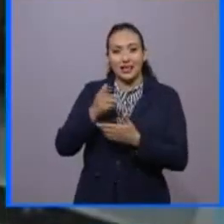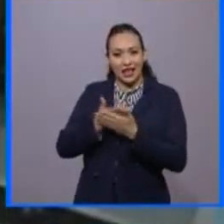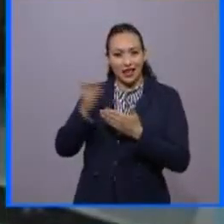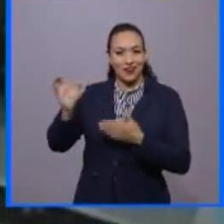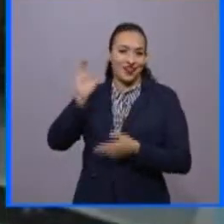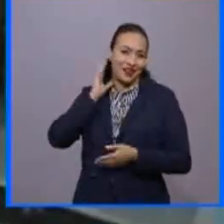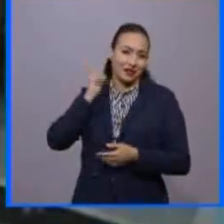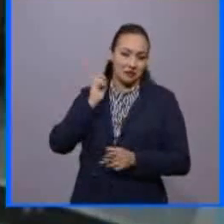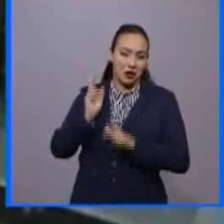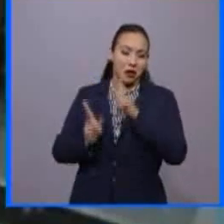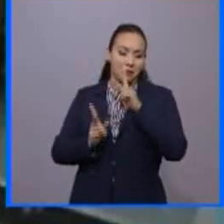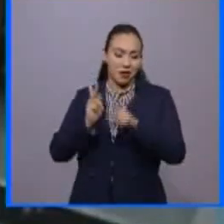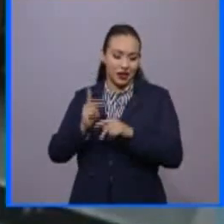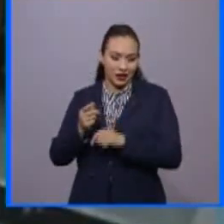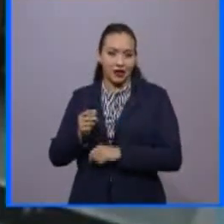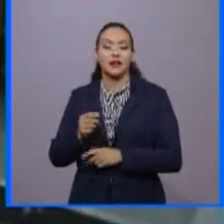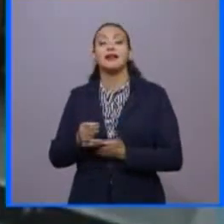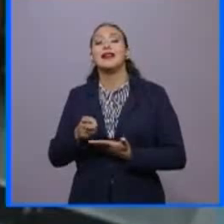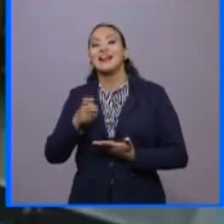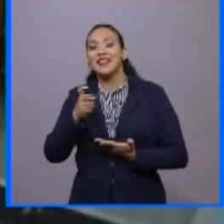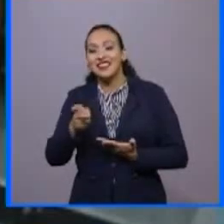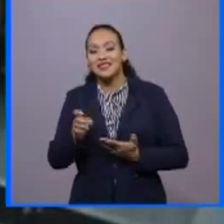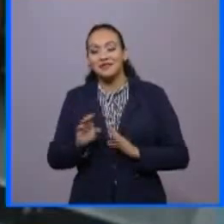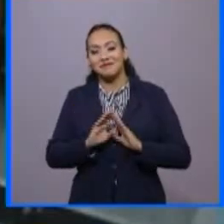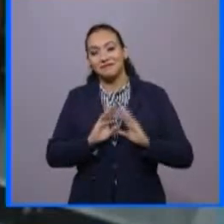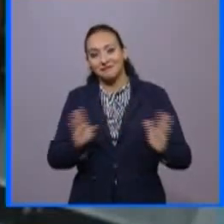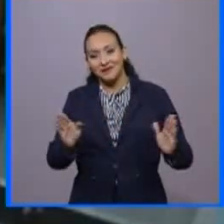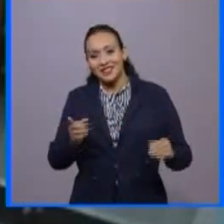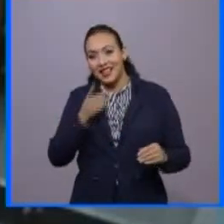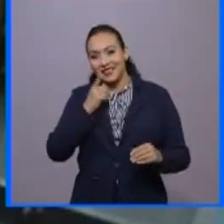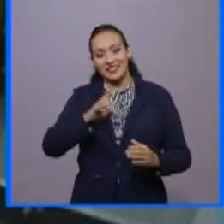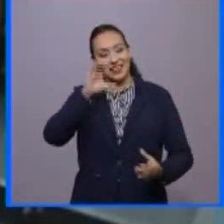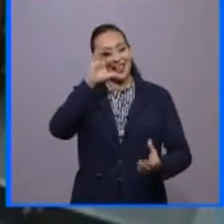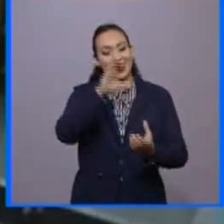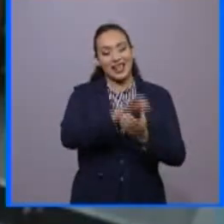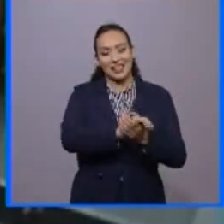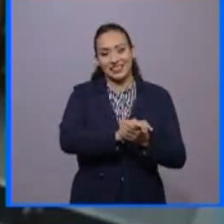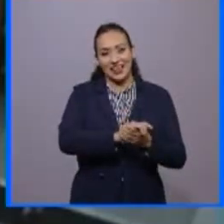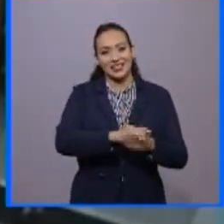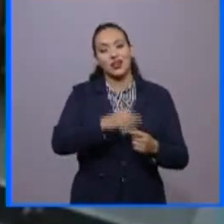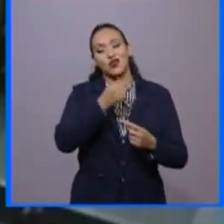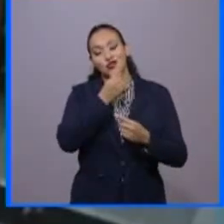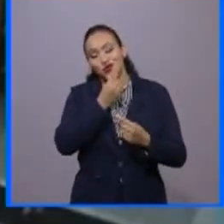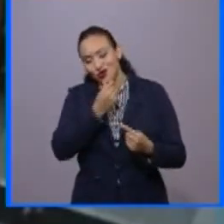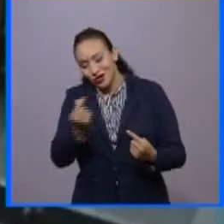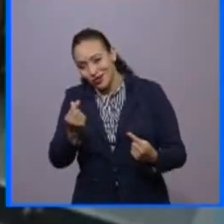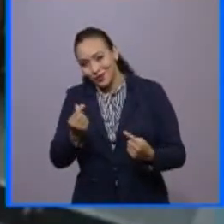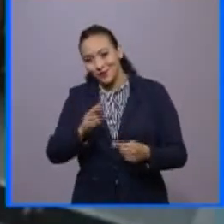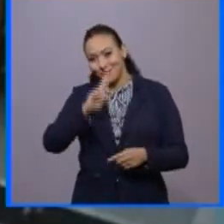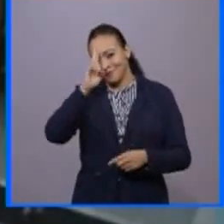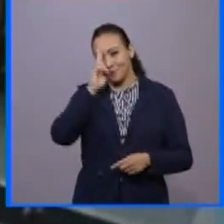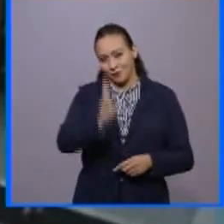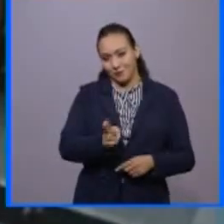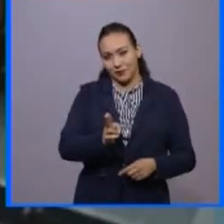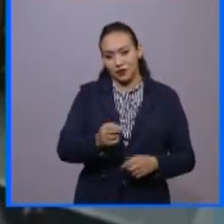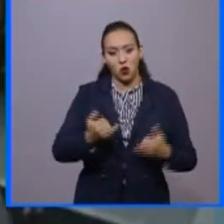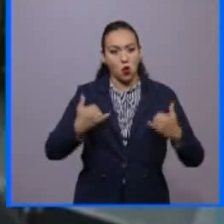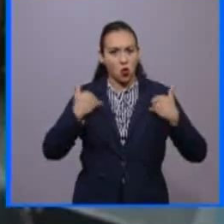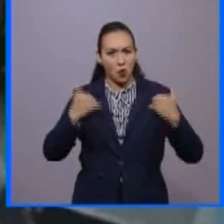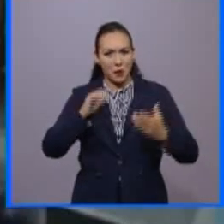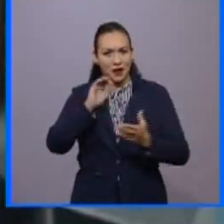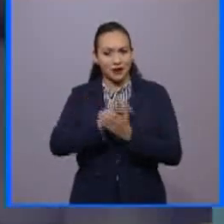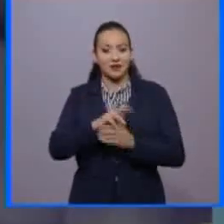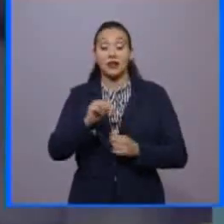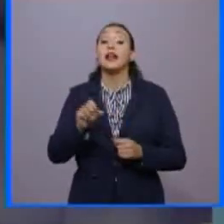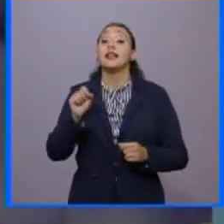en la Cámara de Diputados, elimina toda excepción para el matrimonio y la unión de niñas, niños y adolescentes, incluso en